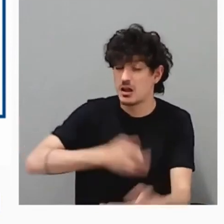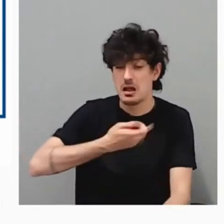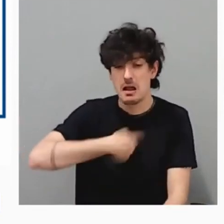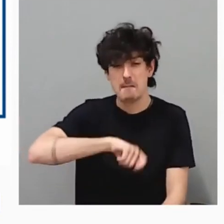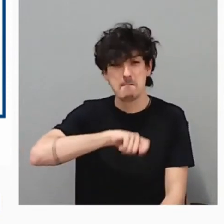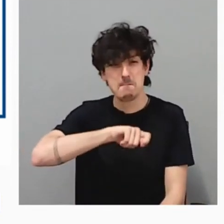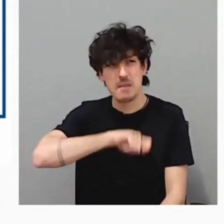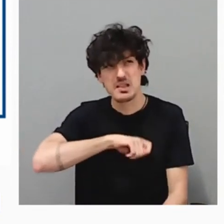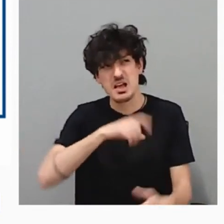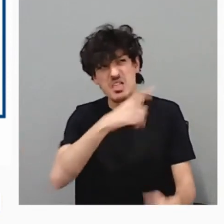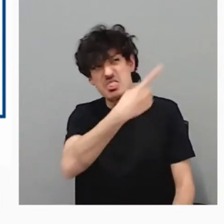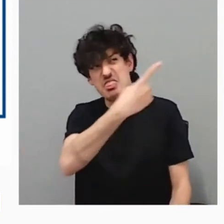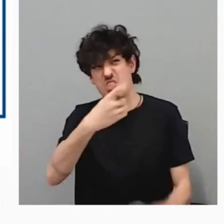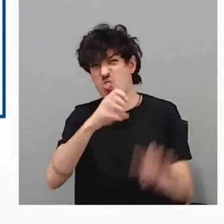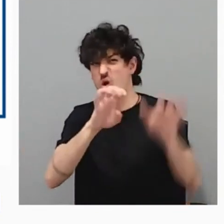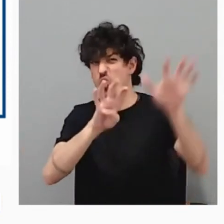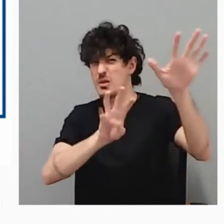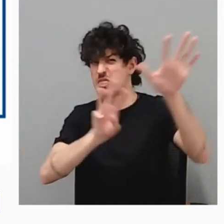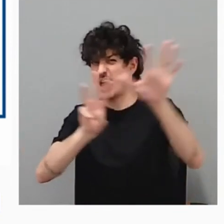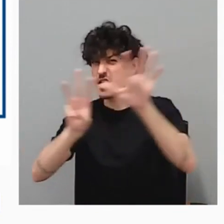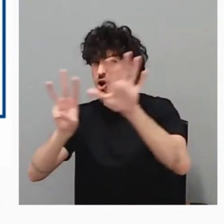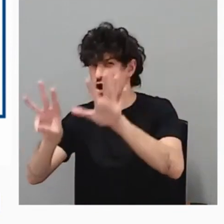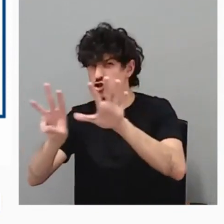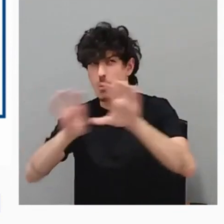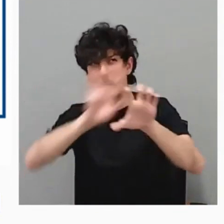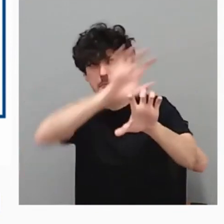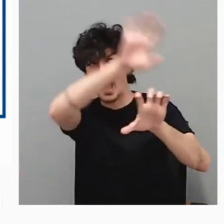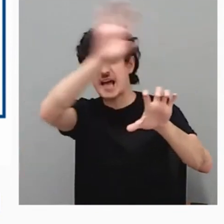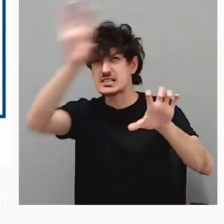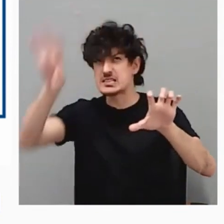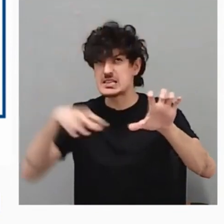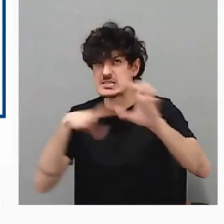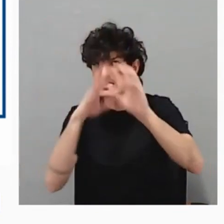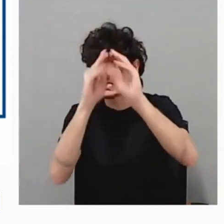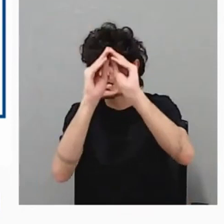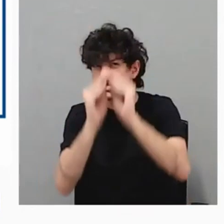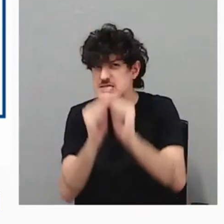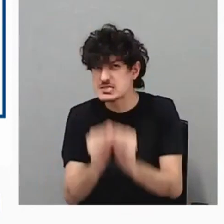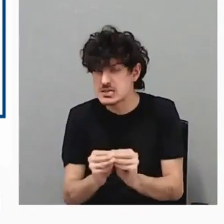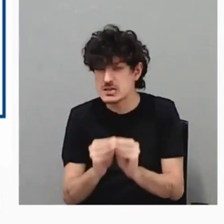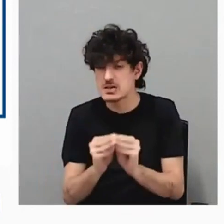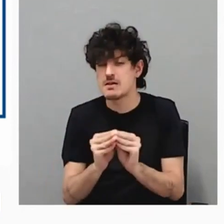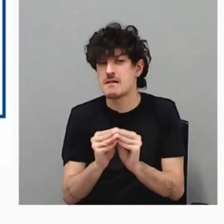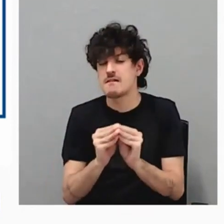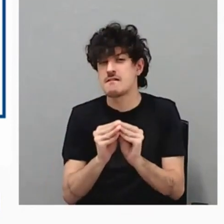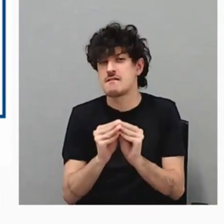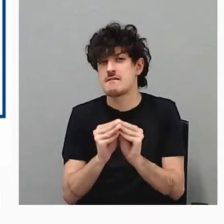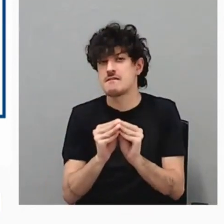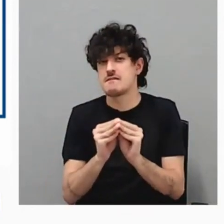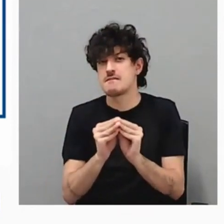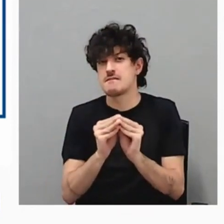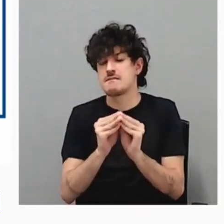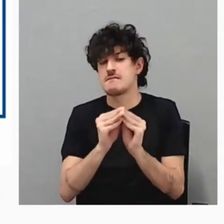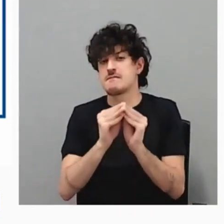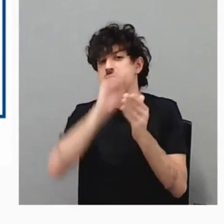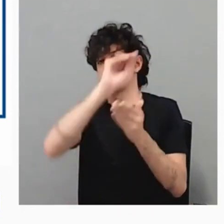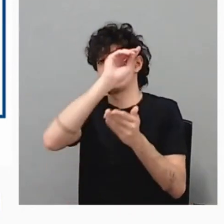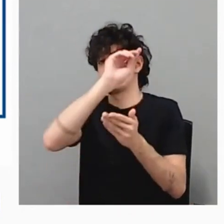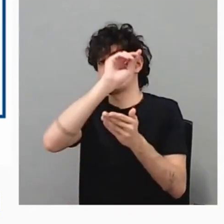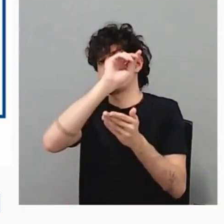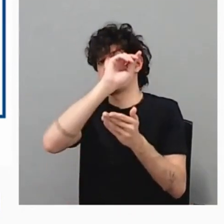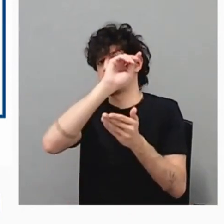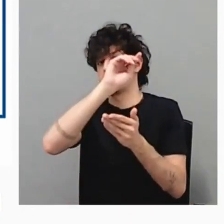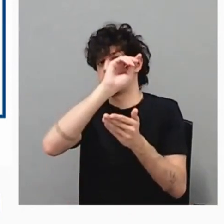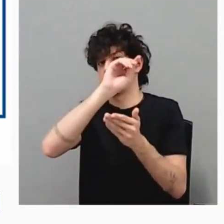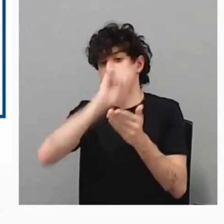198 países, hemos dado por hacerla práctica, no por hacerla práctica en el día a día,